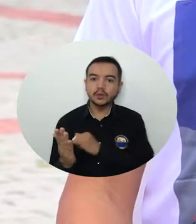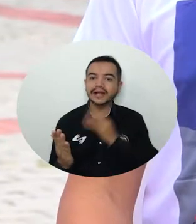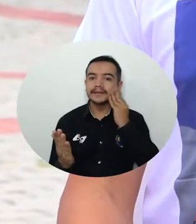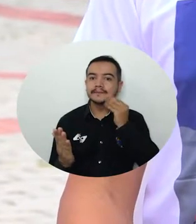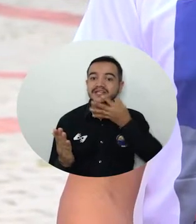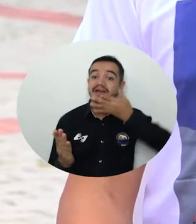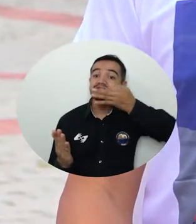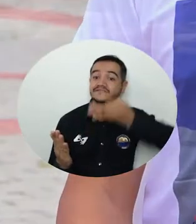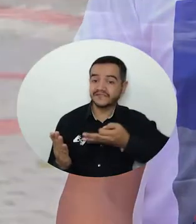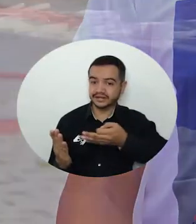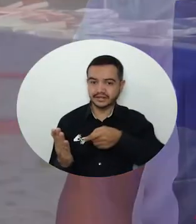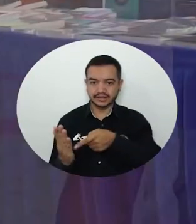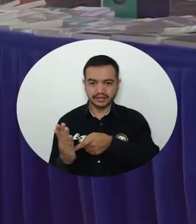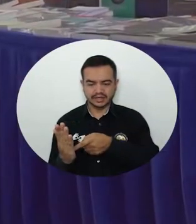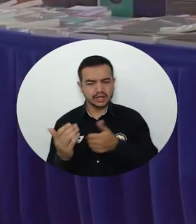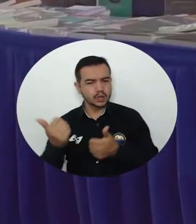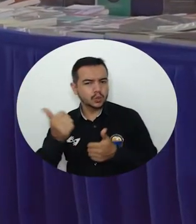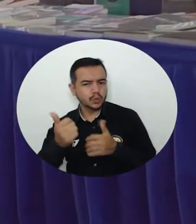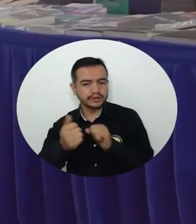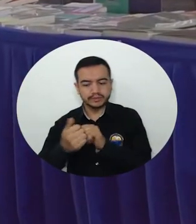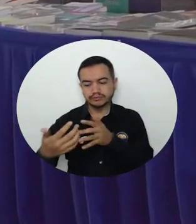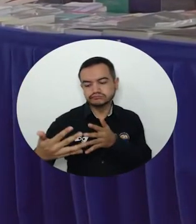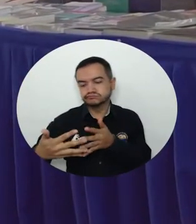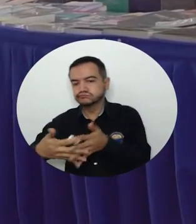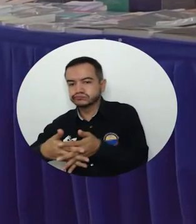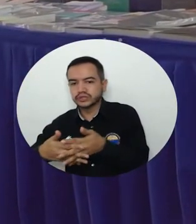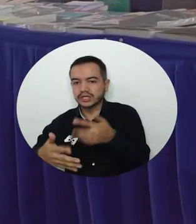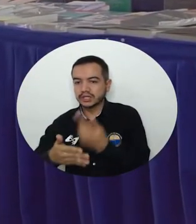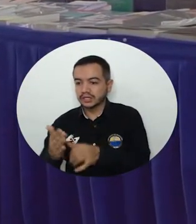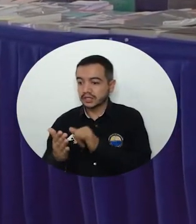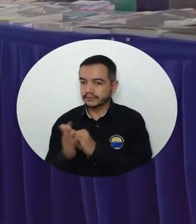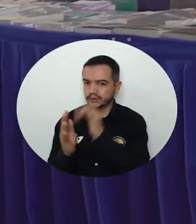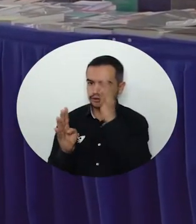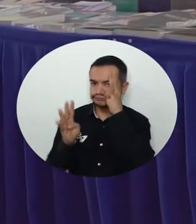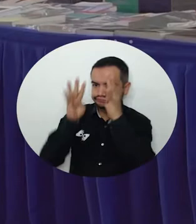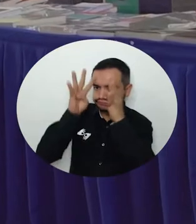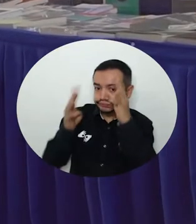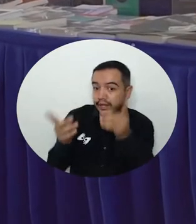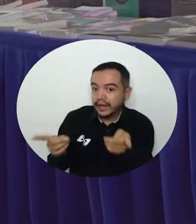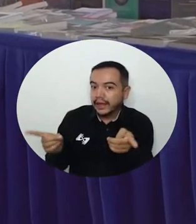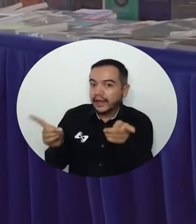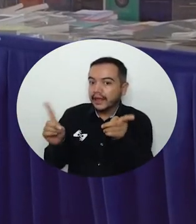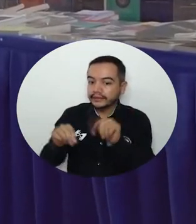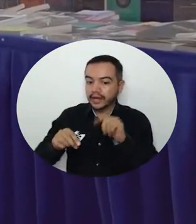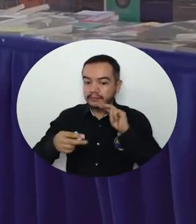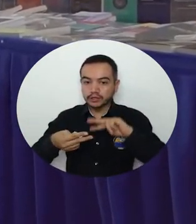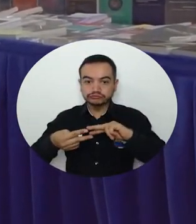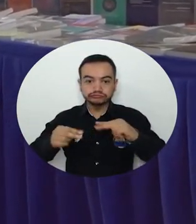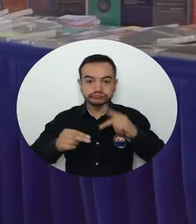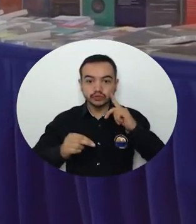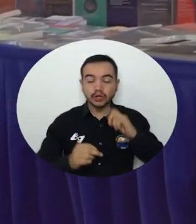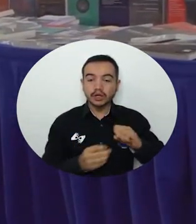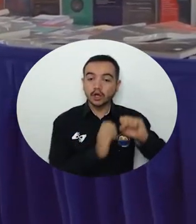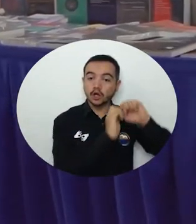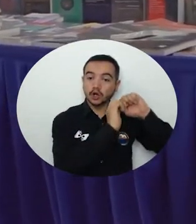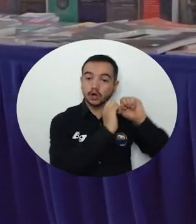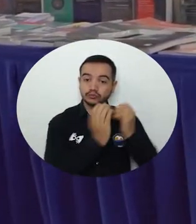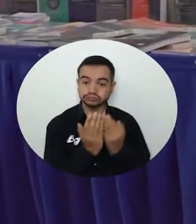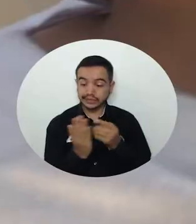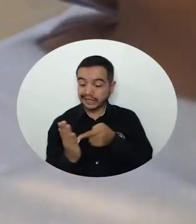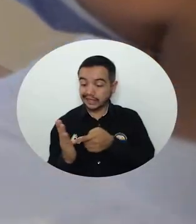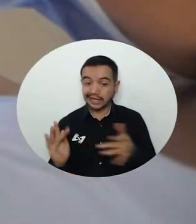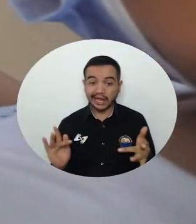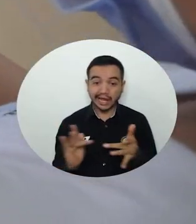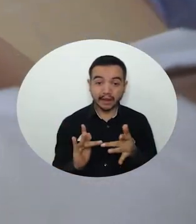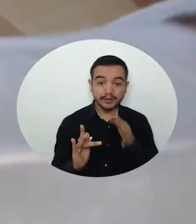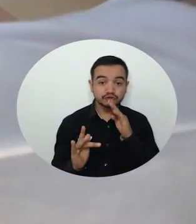didáctico que no se opone a su parte literaria. Está pensado para compartir con los